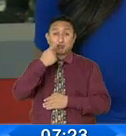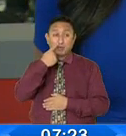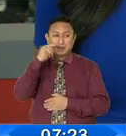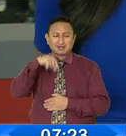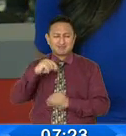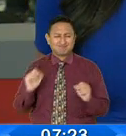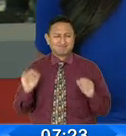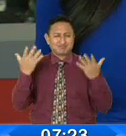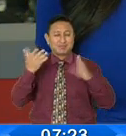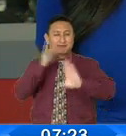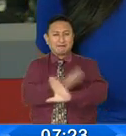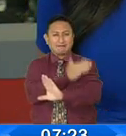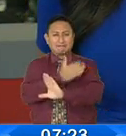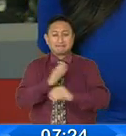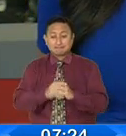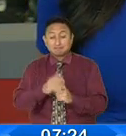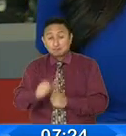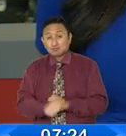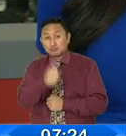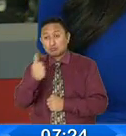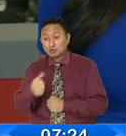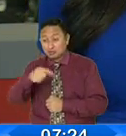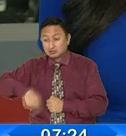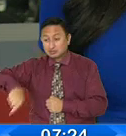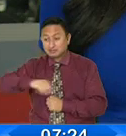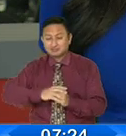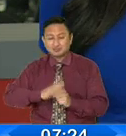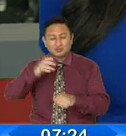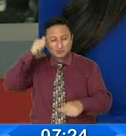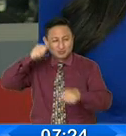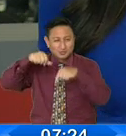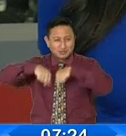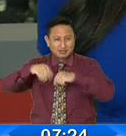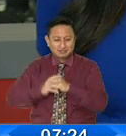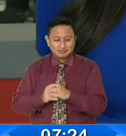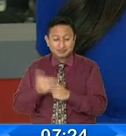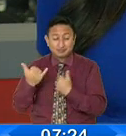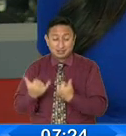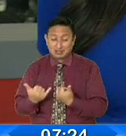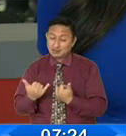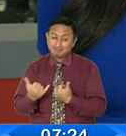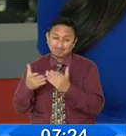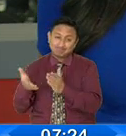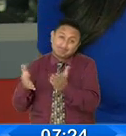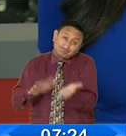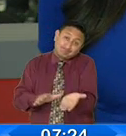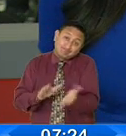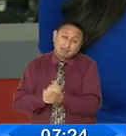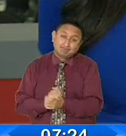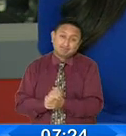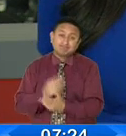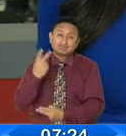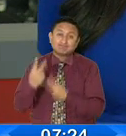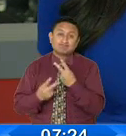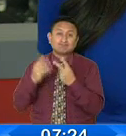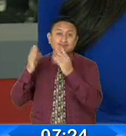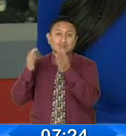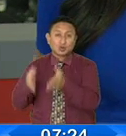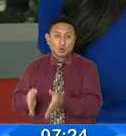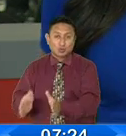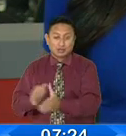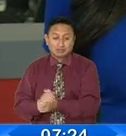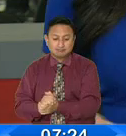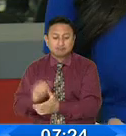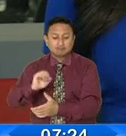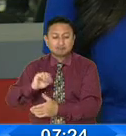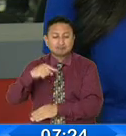y música. Otros, en cambio, lo hicieron recordando a aquellos que ya no están entre nosotros y los visitaron en el cementerio. Así se